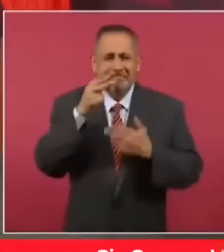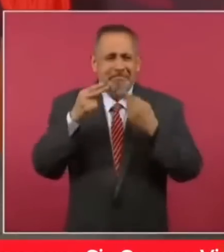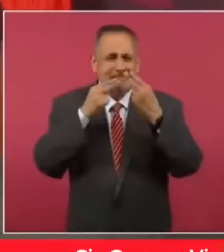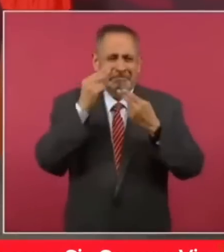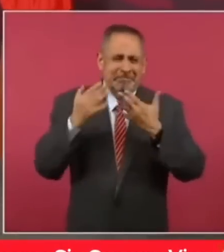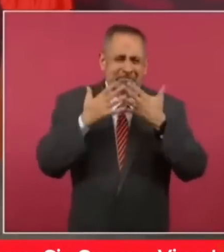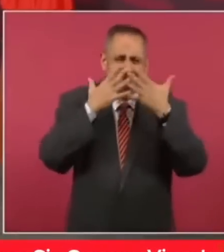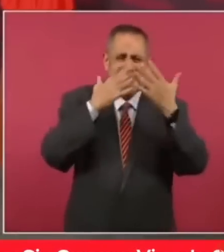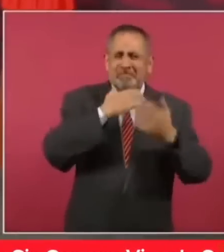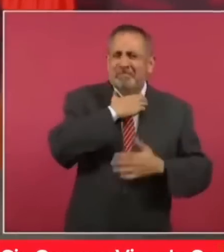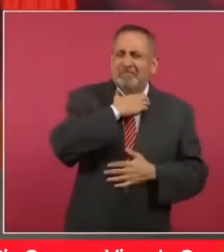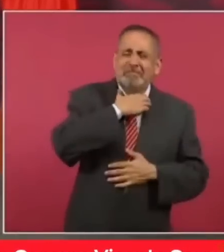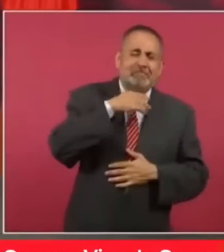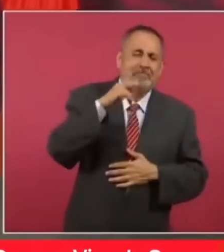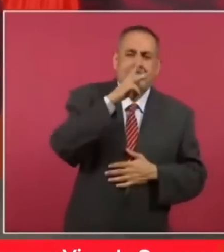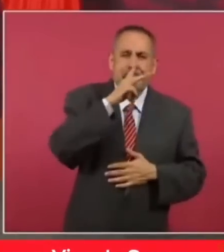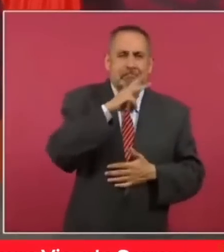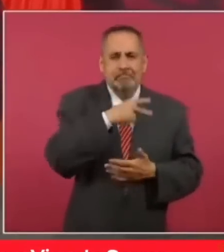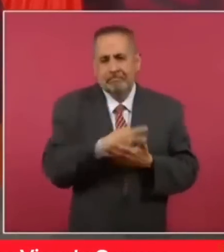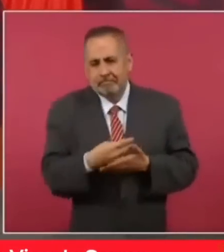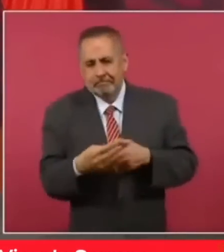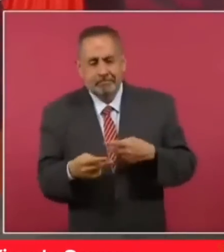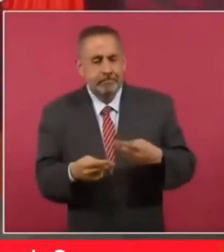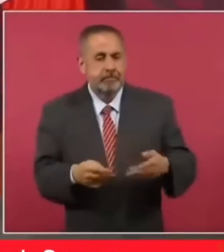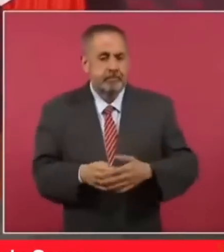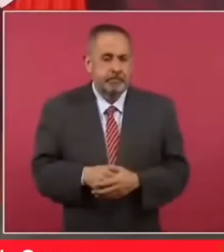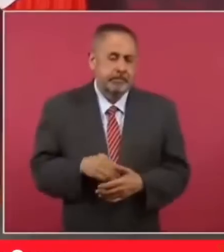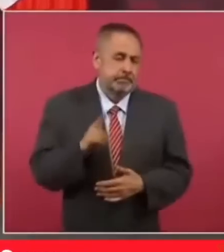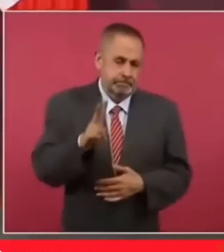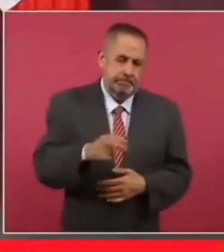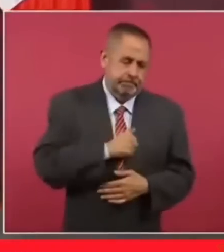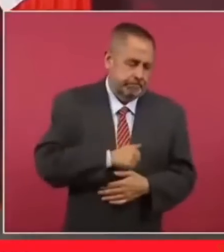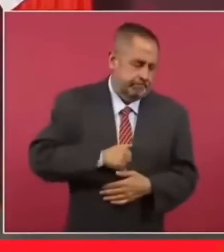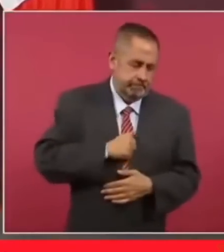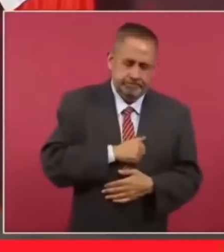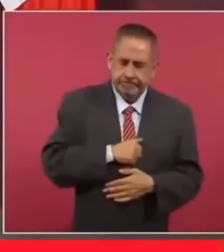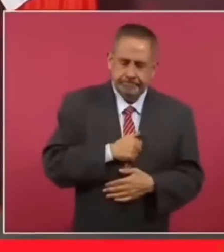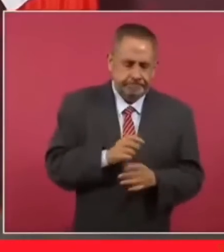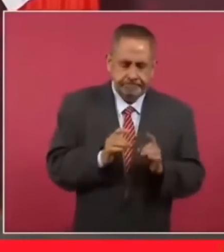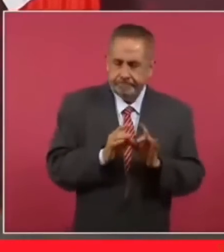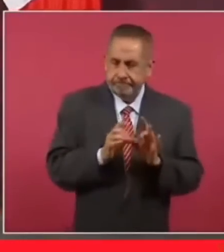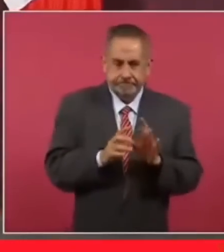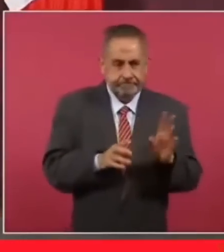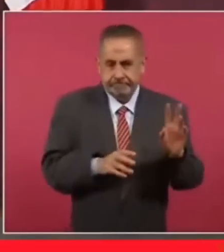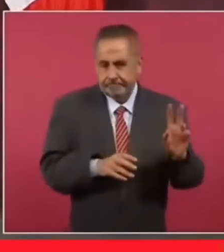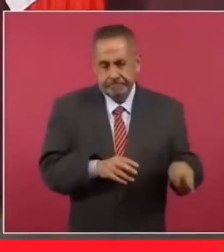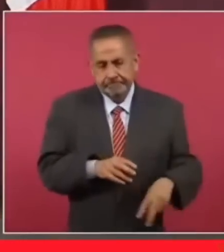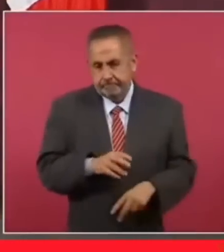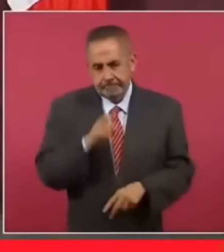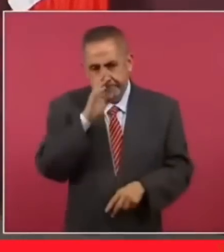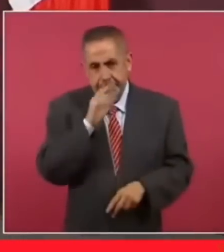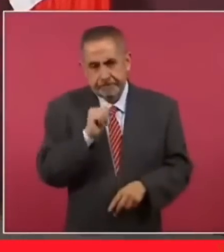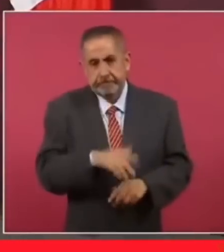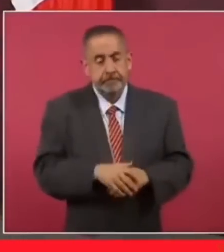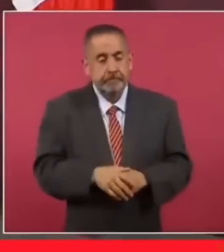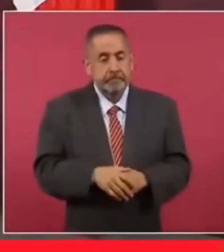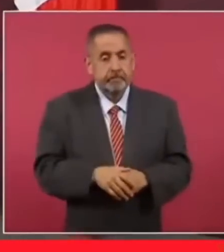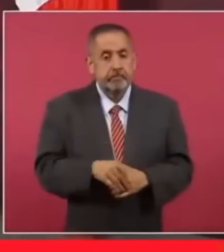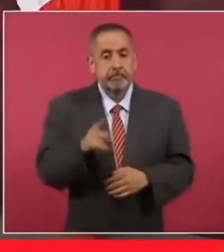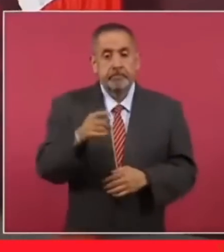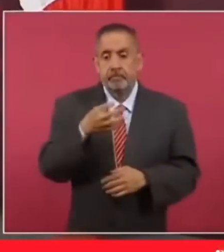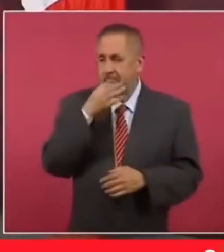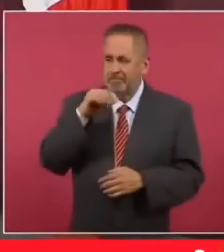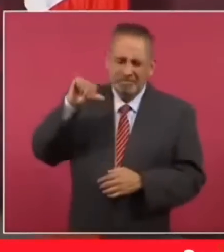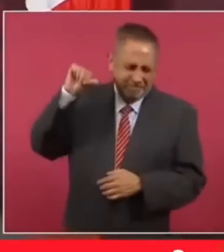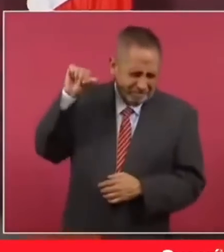Entonces sucede esta desgracia y de inmediato se